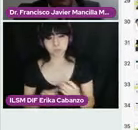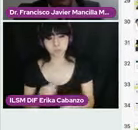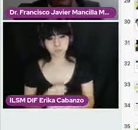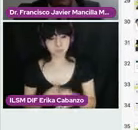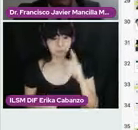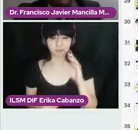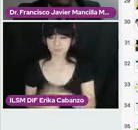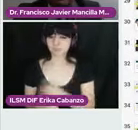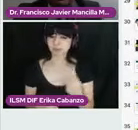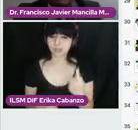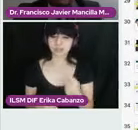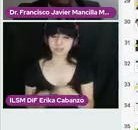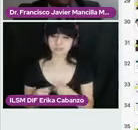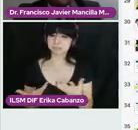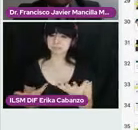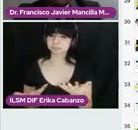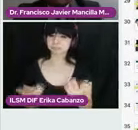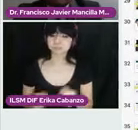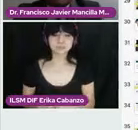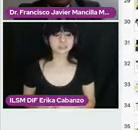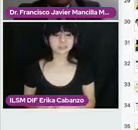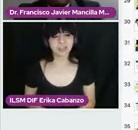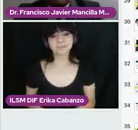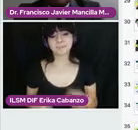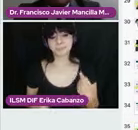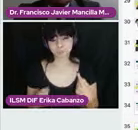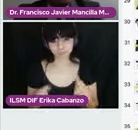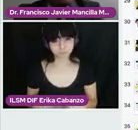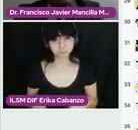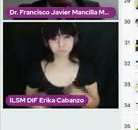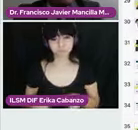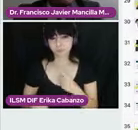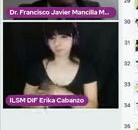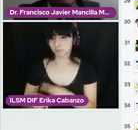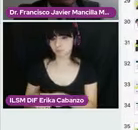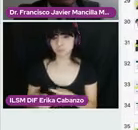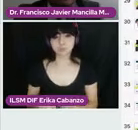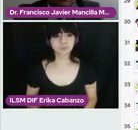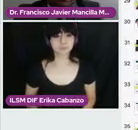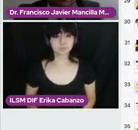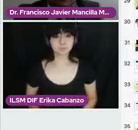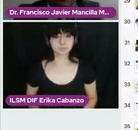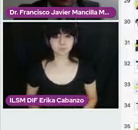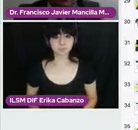¿sí? Identificar qué pacientes se pueden beneficiar y sobre todo